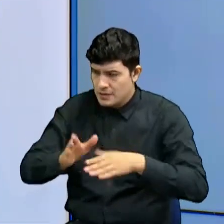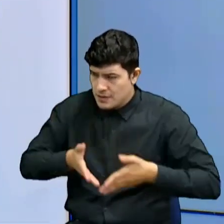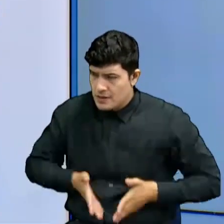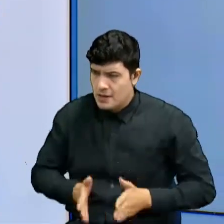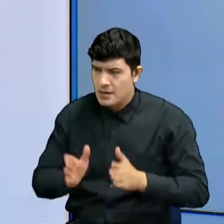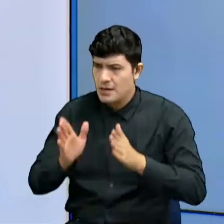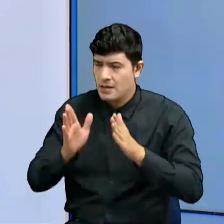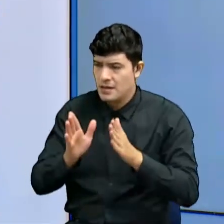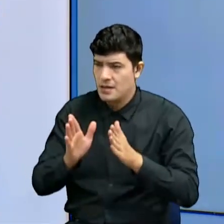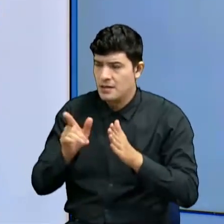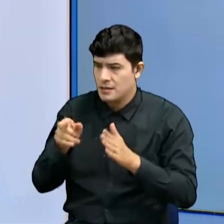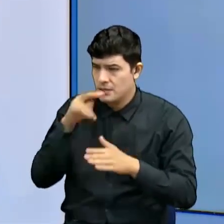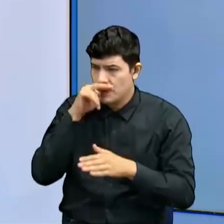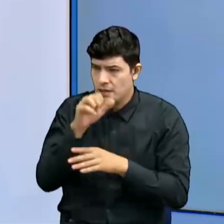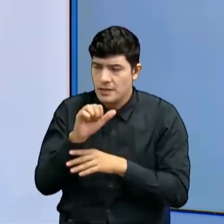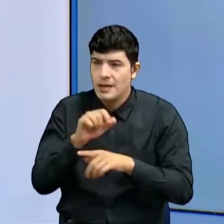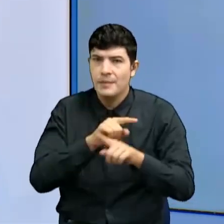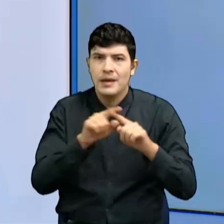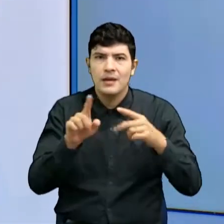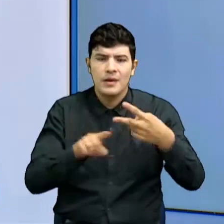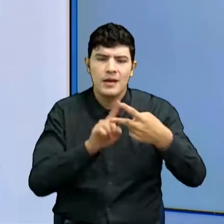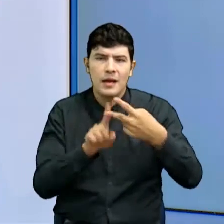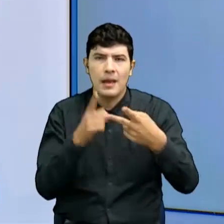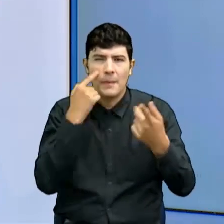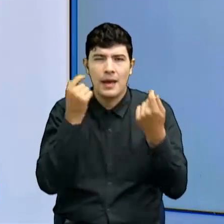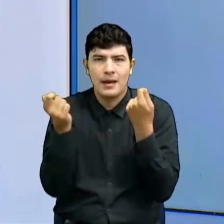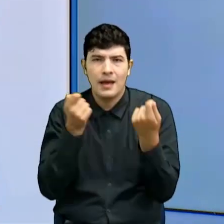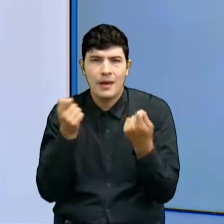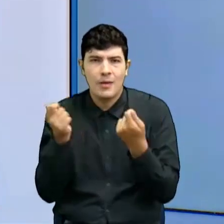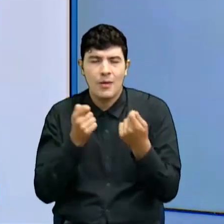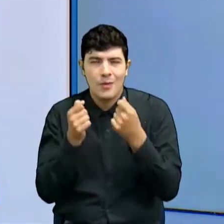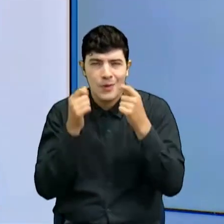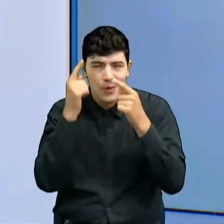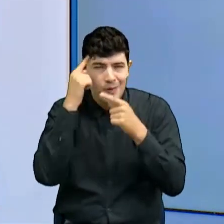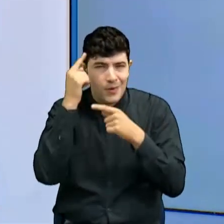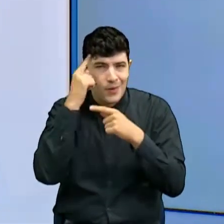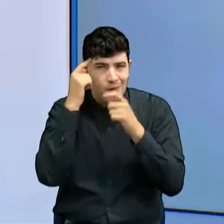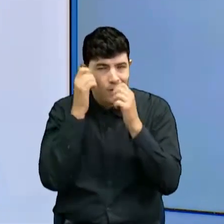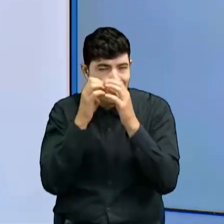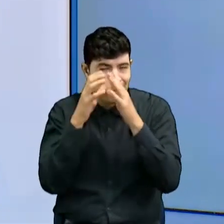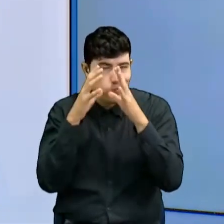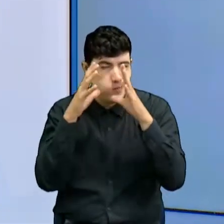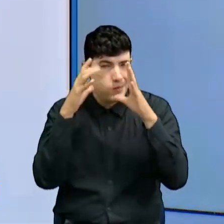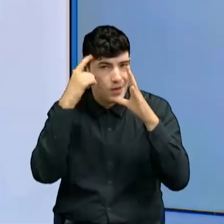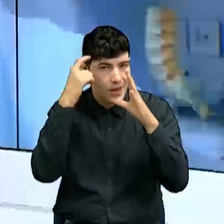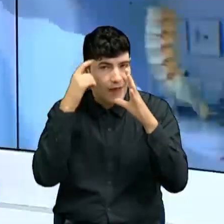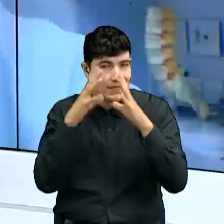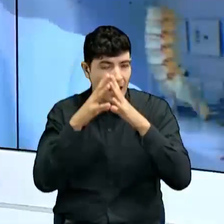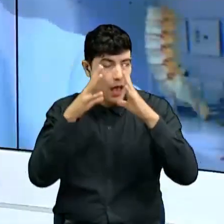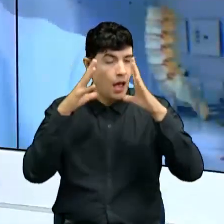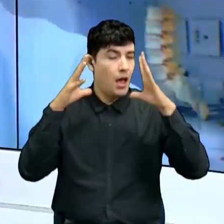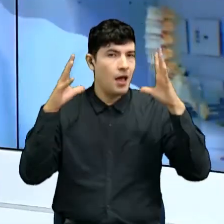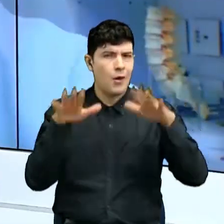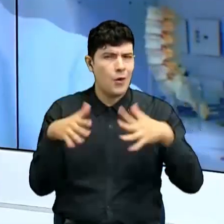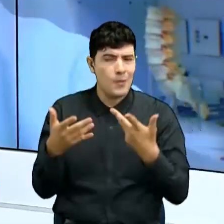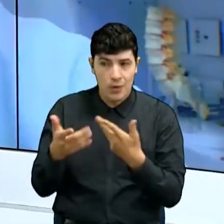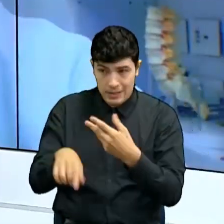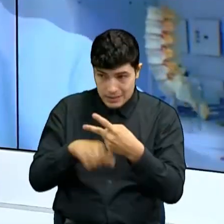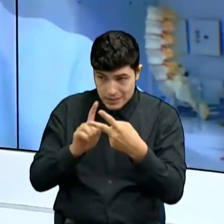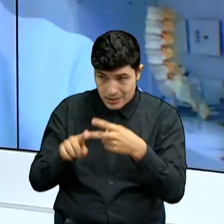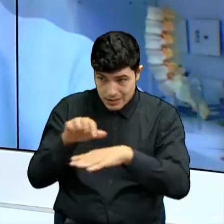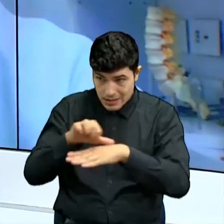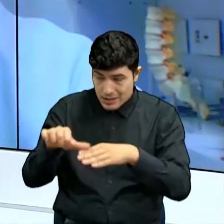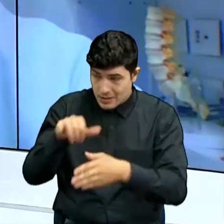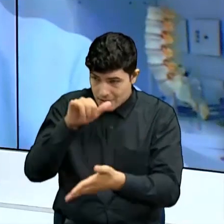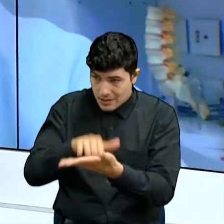la otra cirugía, la del manejo de hidrocefalia, ¿se dio ahí mismo? ¿Cómo fue todo esto, doctor? Porque para nosotros